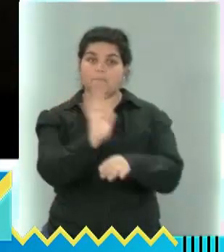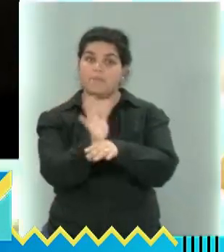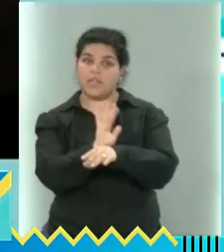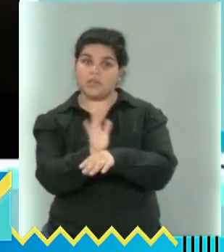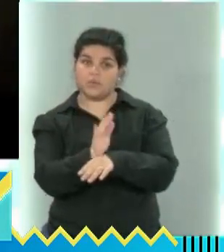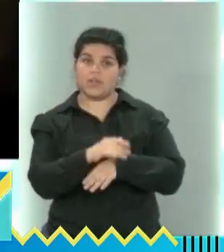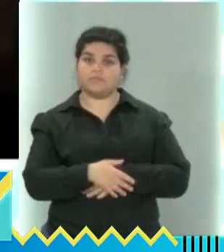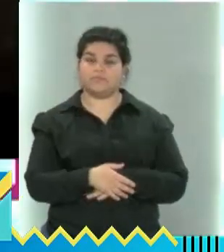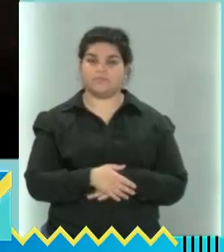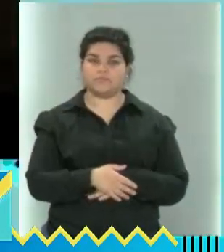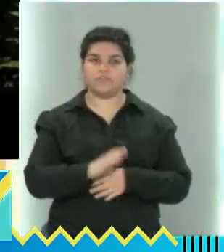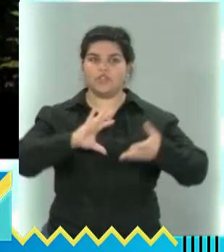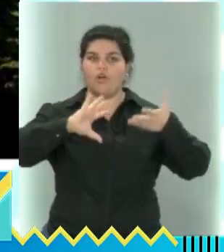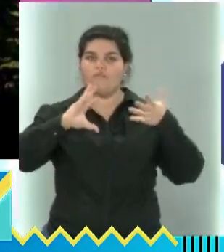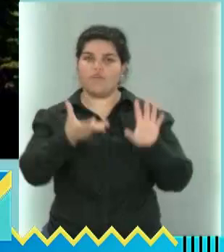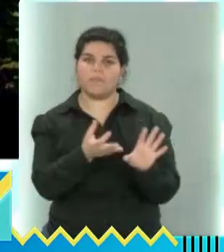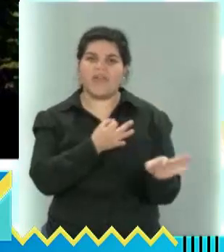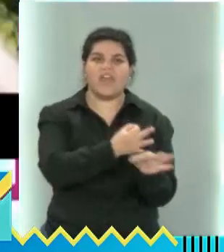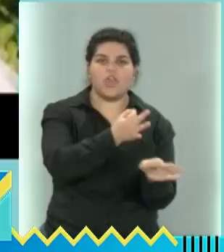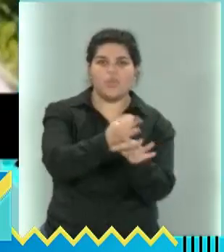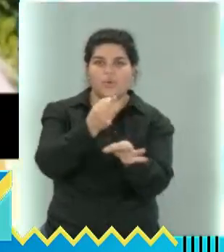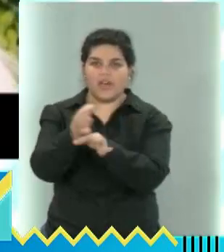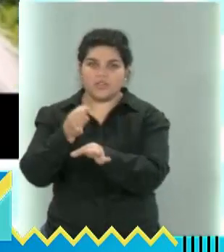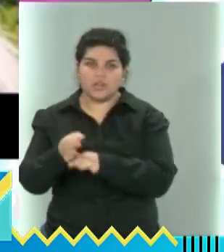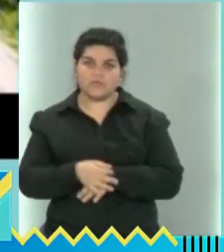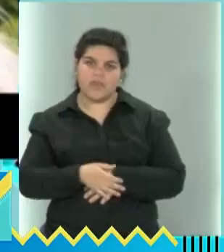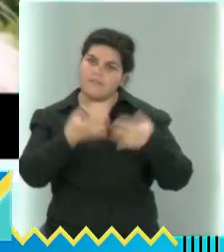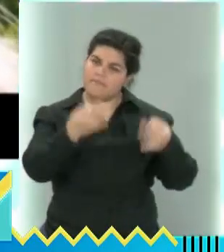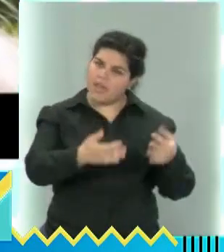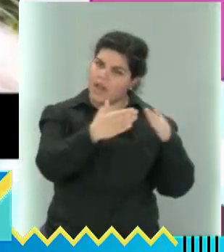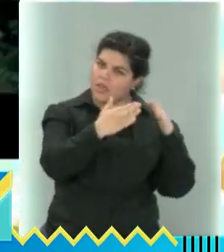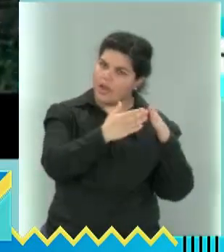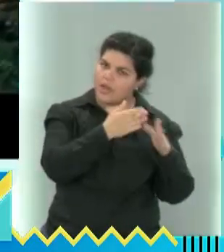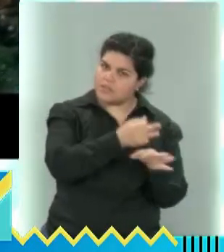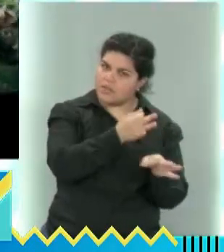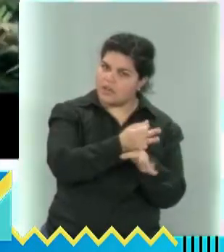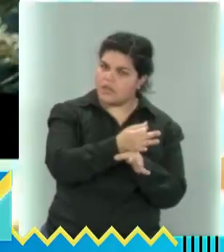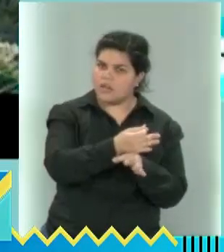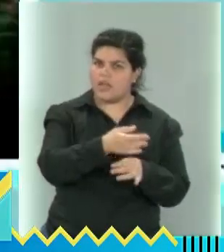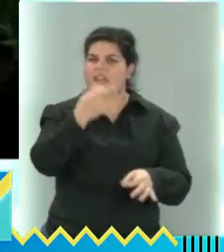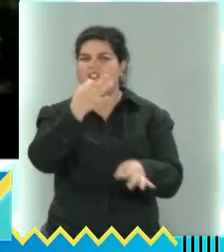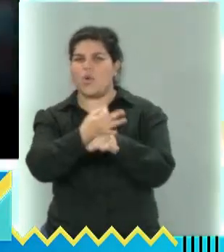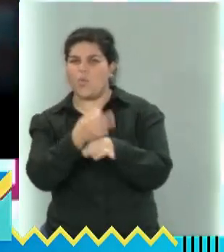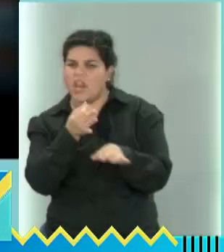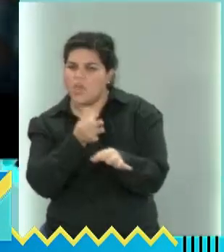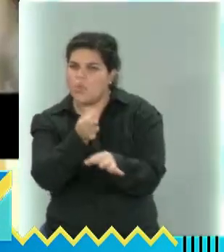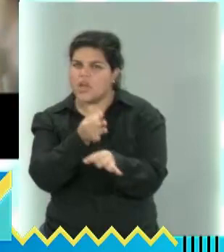que plantea modelos de educación. Está bien la educación en casa, está bien la educación en la